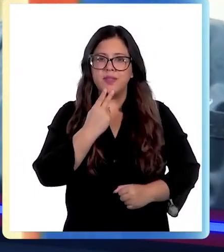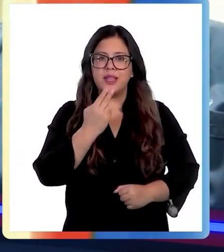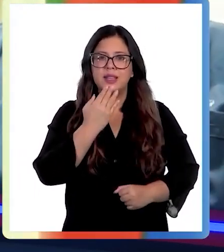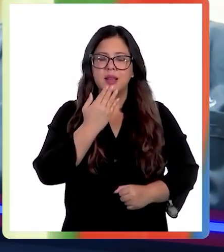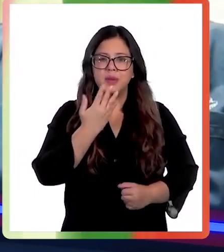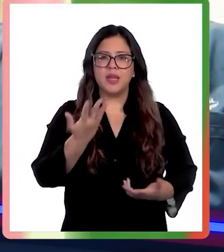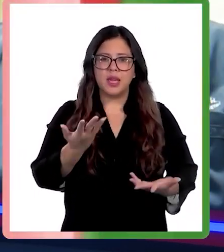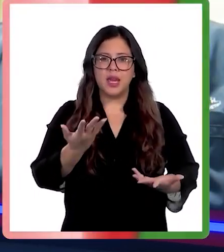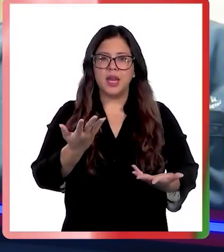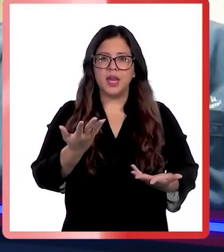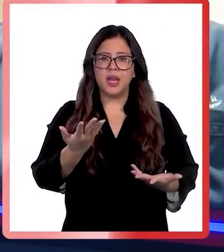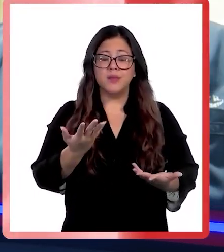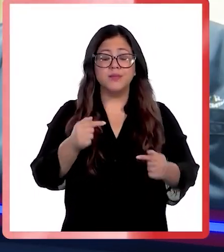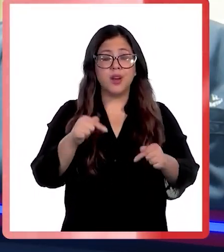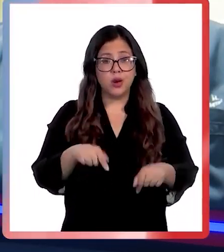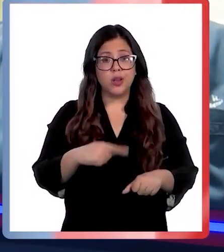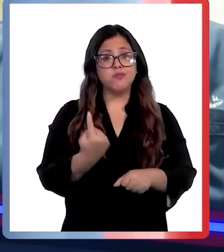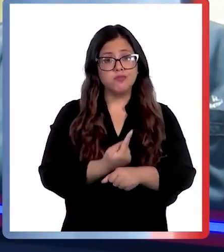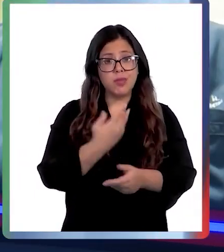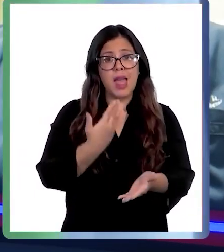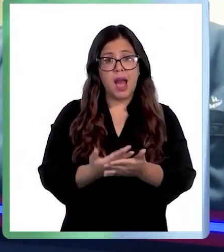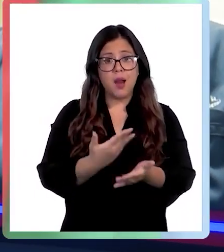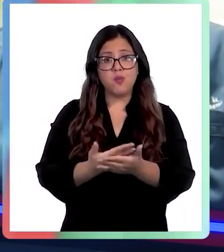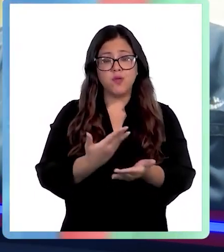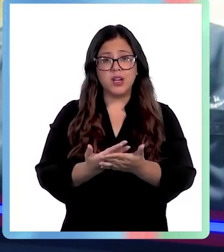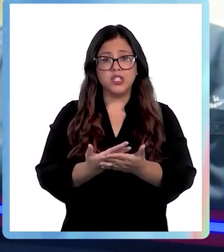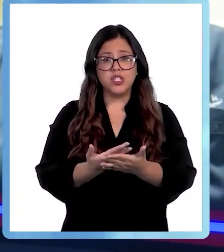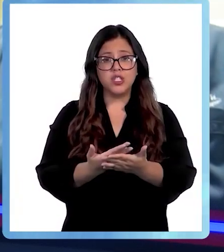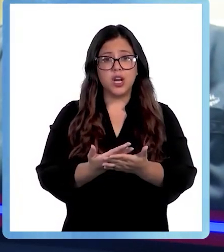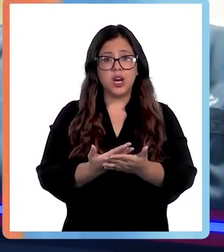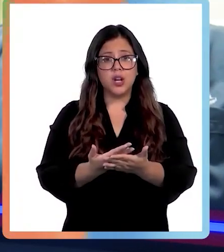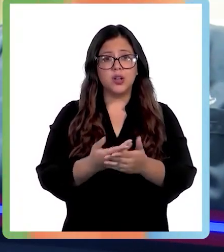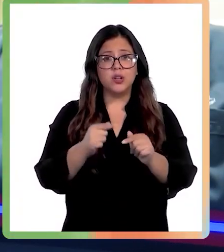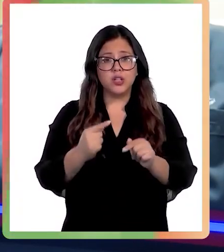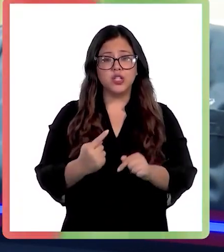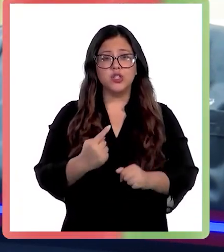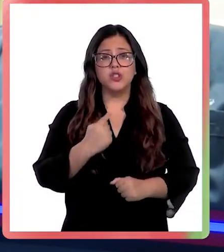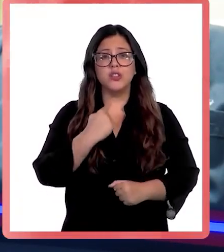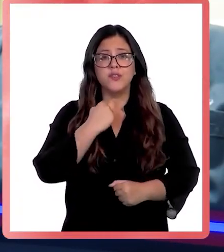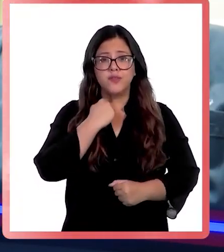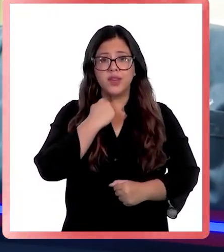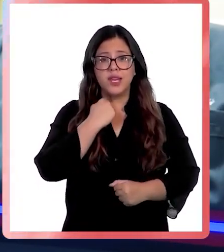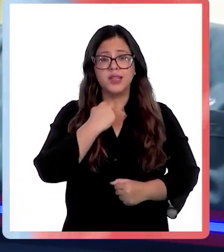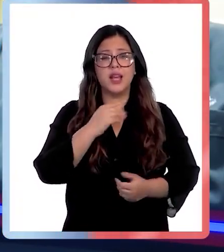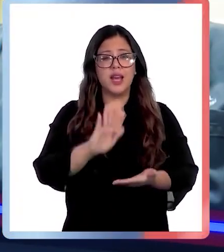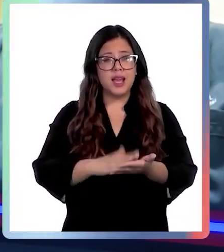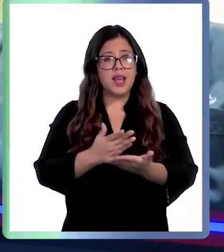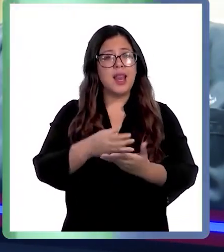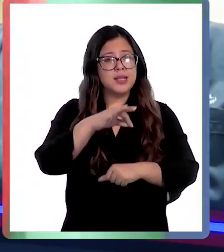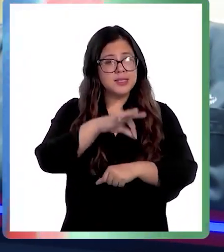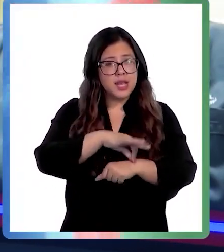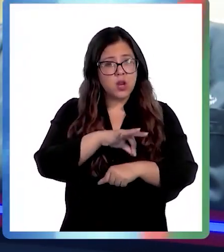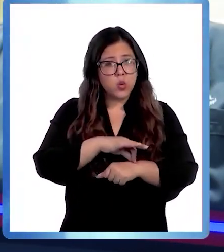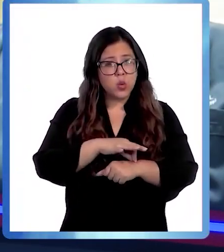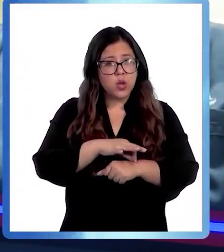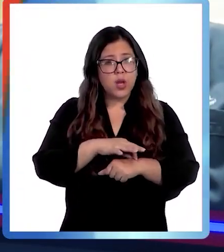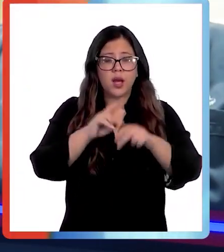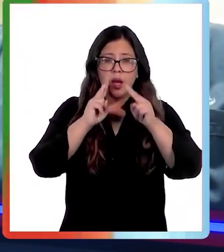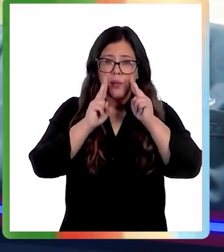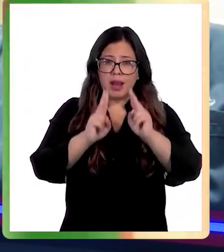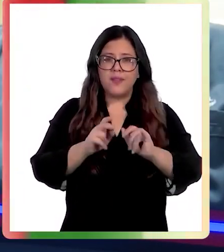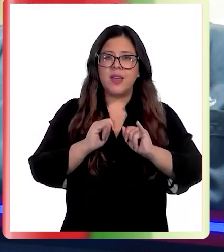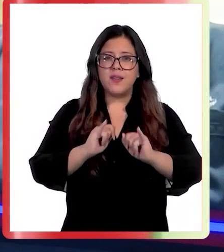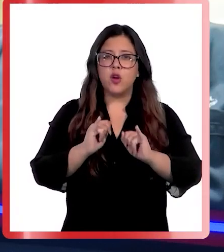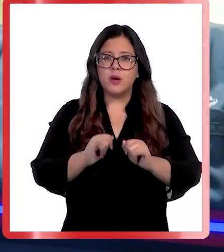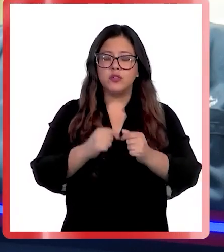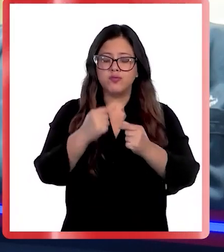por sobre todas las cosas estamos aquí para conversar cómo el cambio climático nos está afectando a nivel de salud. Para entrar en detalles